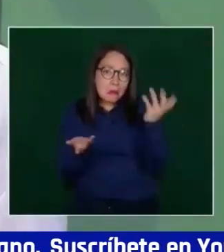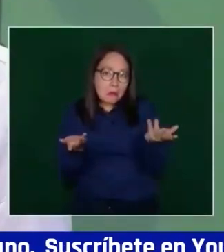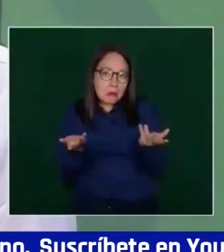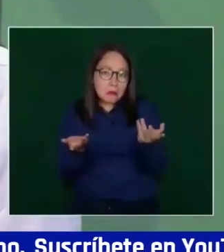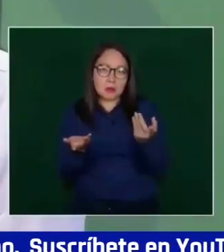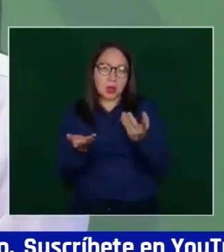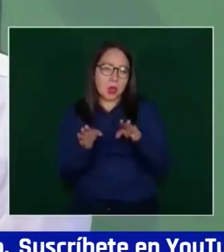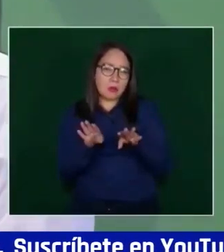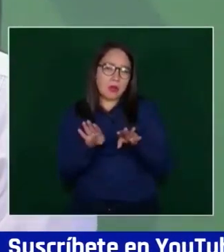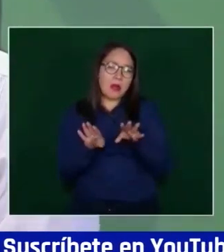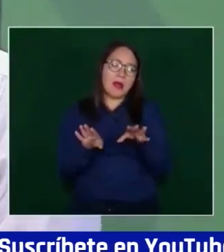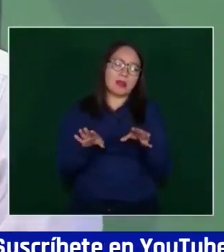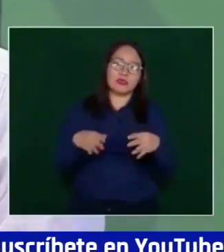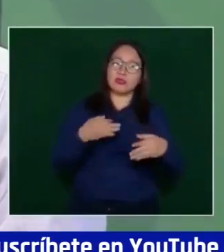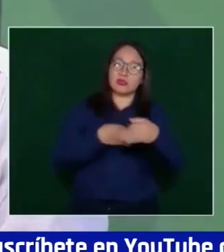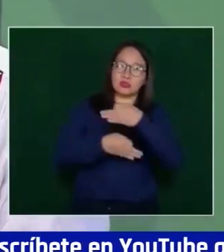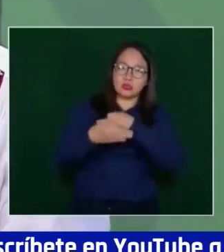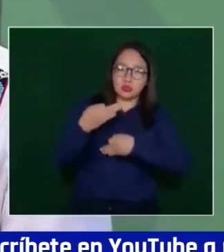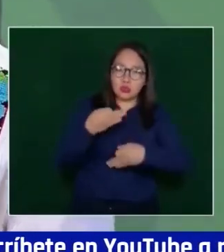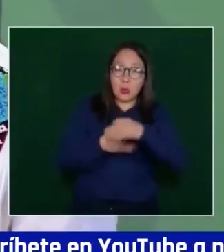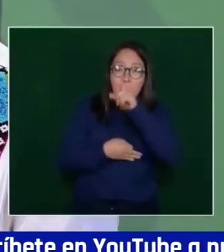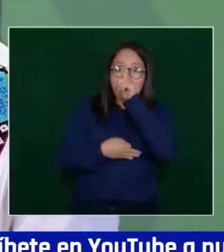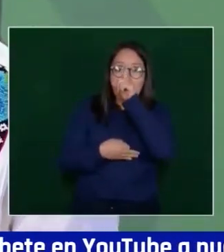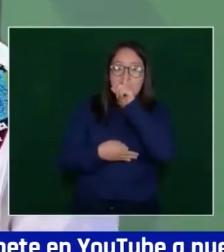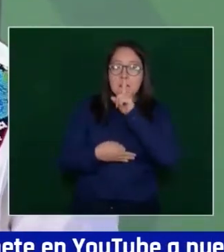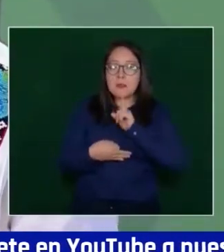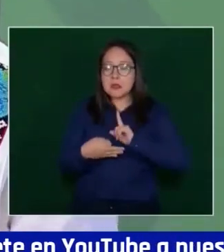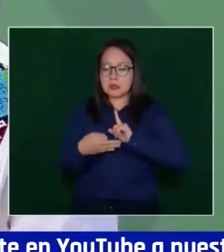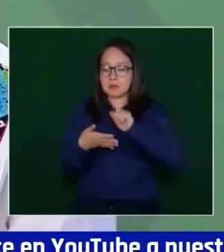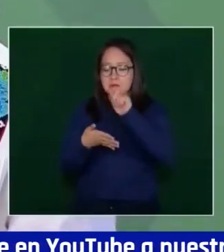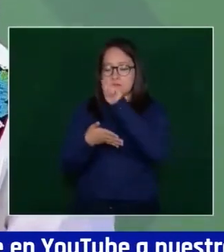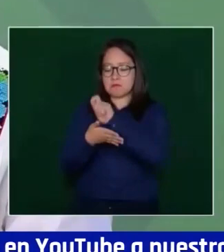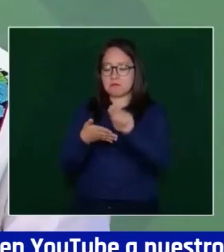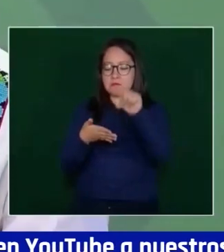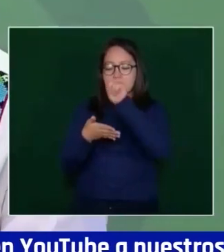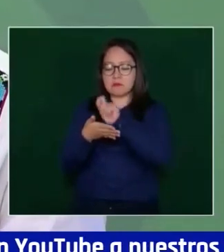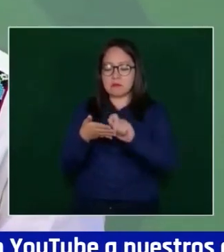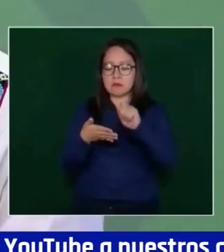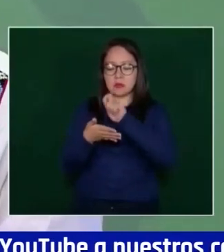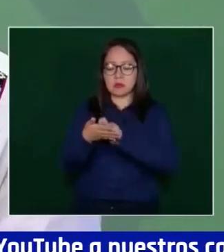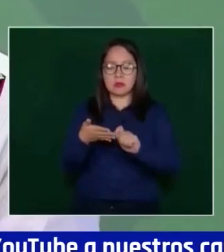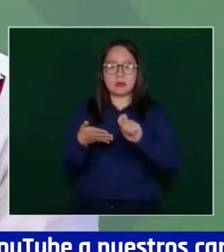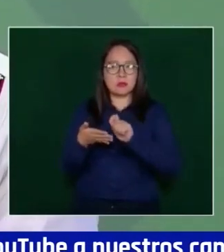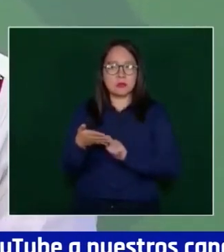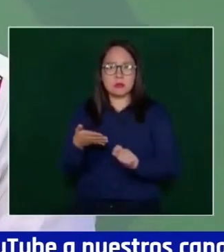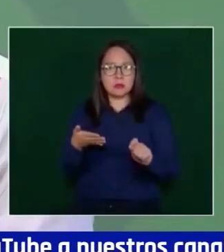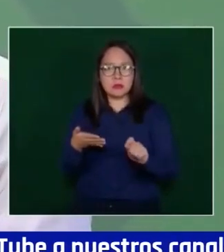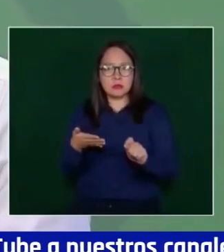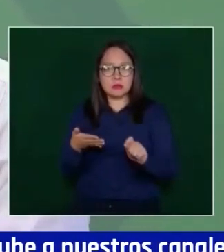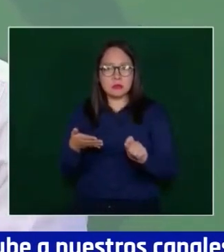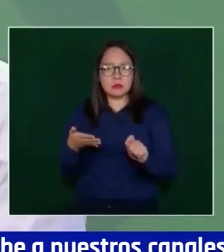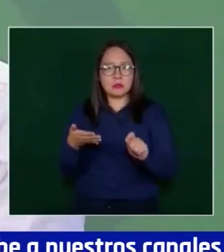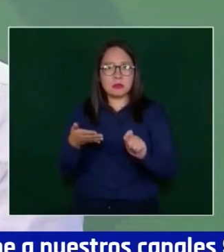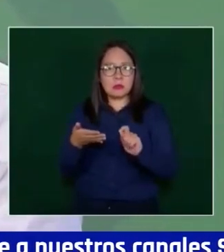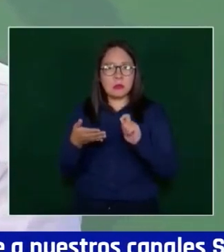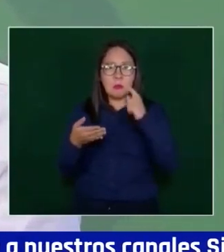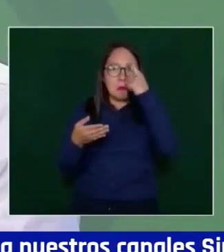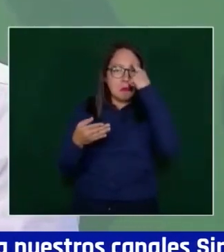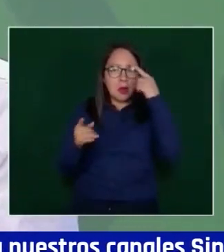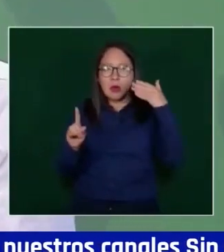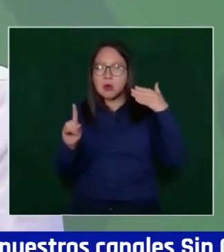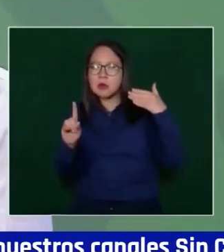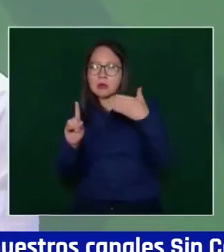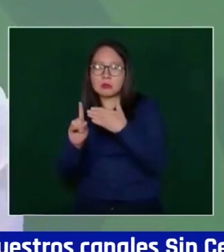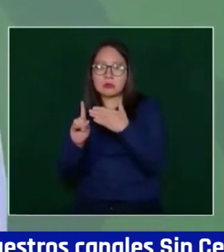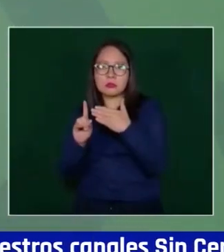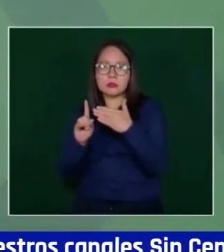toda la fantasía, toda la mentira, tiene que ver con el descrédito